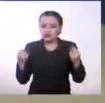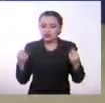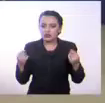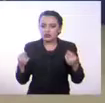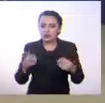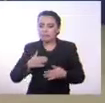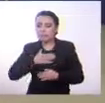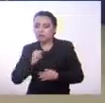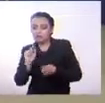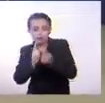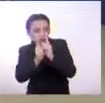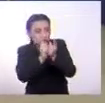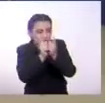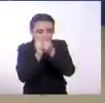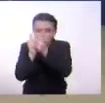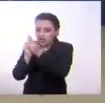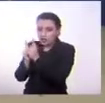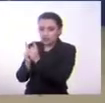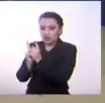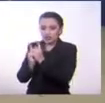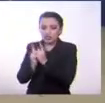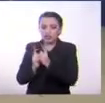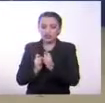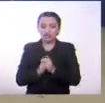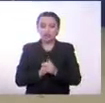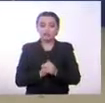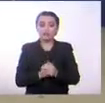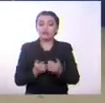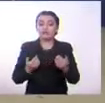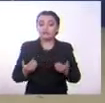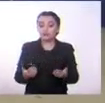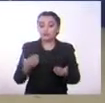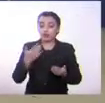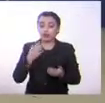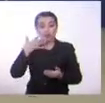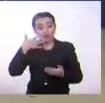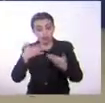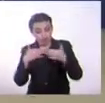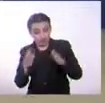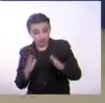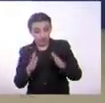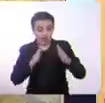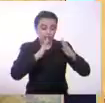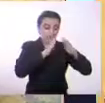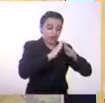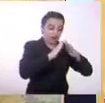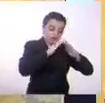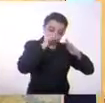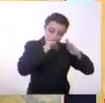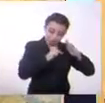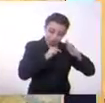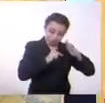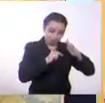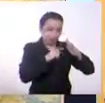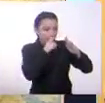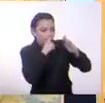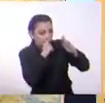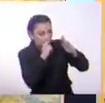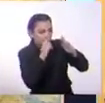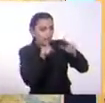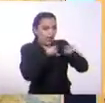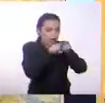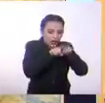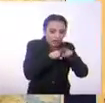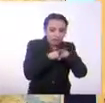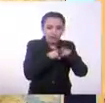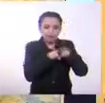relacionarnos. Por ejemplo, ya te lo había dicho, ¿no? En casa es diferente la forma de comportarnos con nuestros papás, con nuestros hermanos,